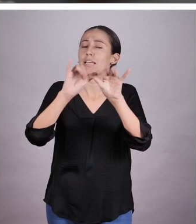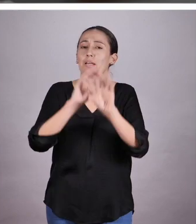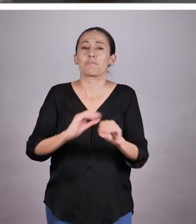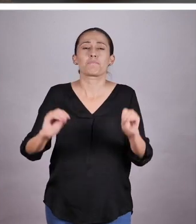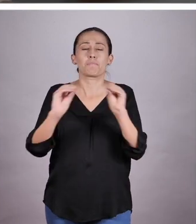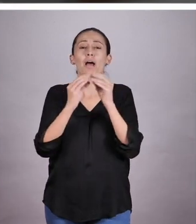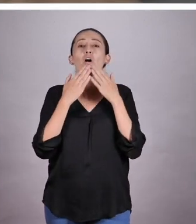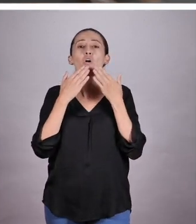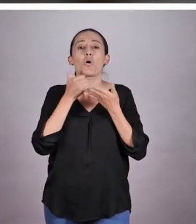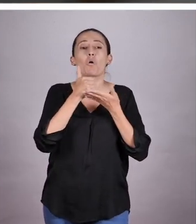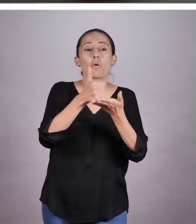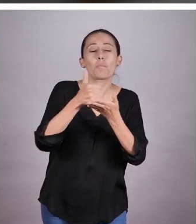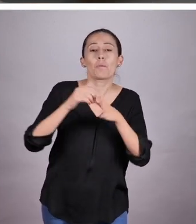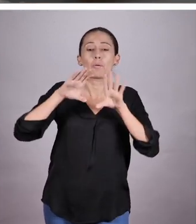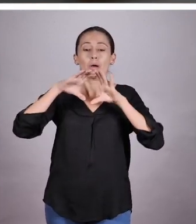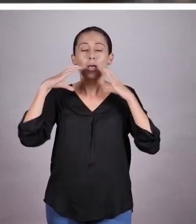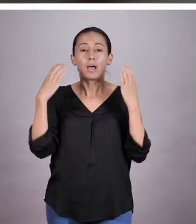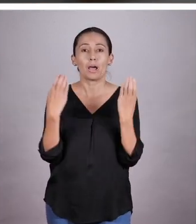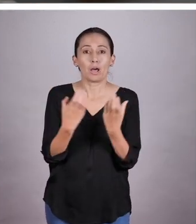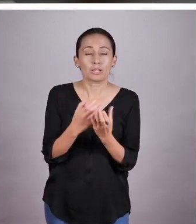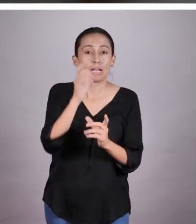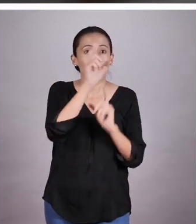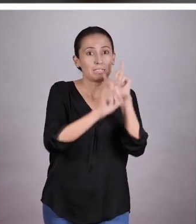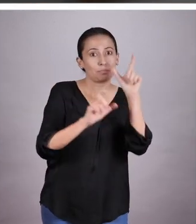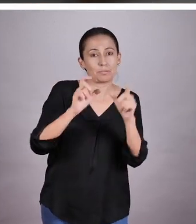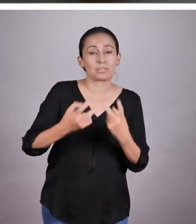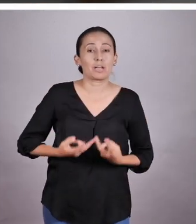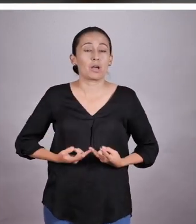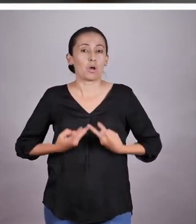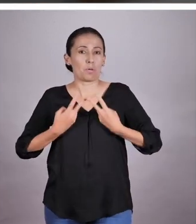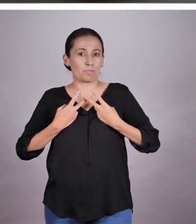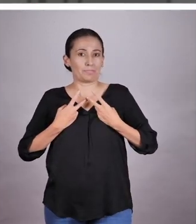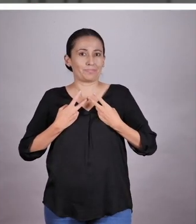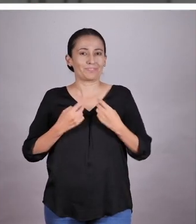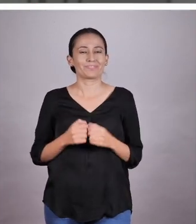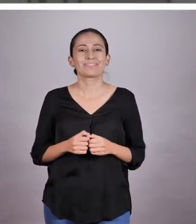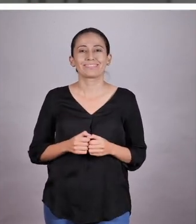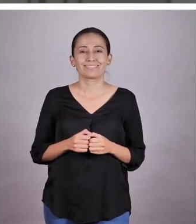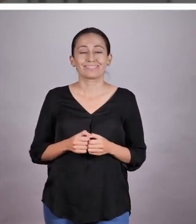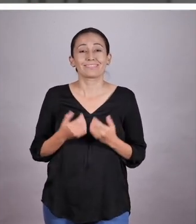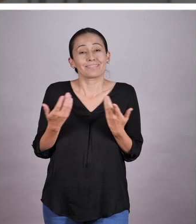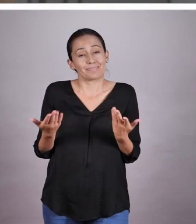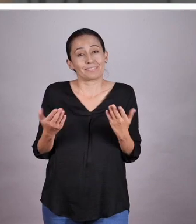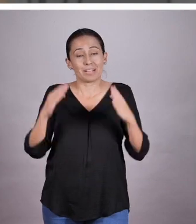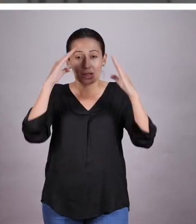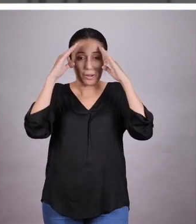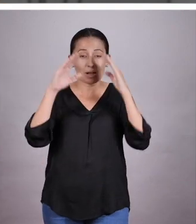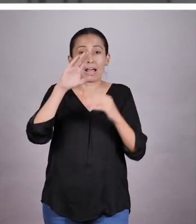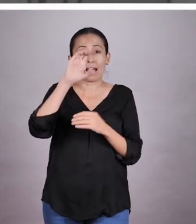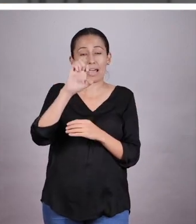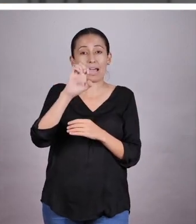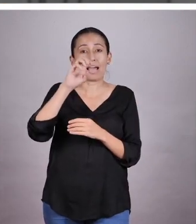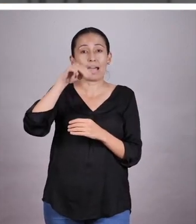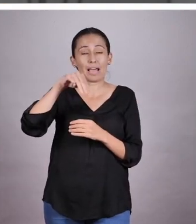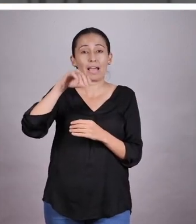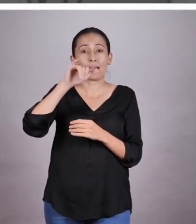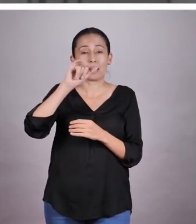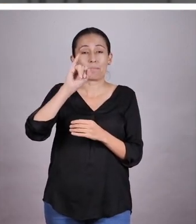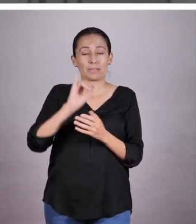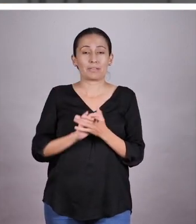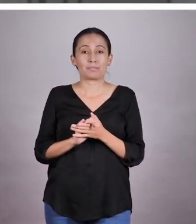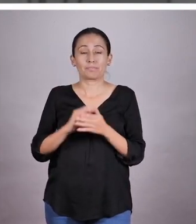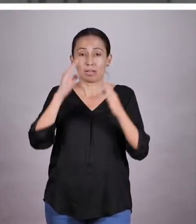sobre cómo ayudar al planeta y a la gente que viva en él sufra menos. Así se despide su cineasta favorita,